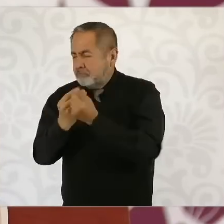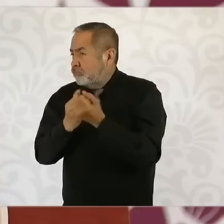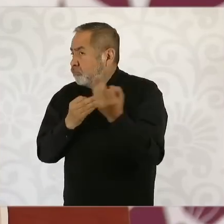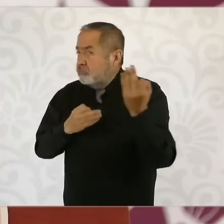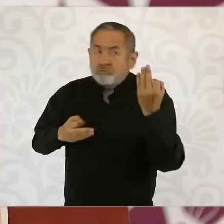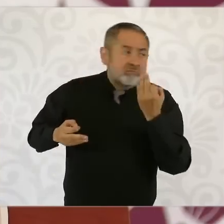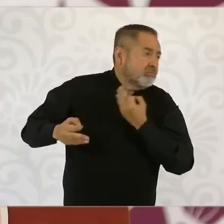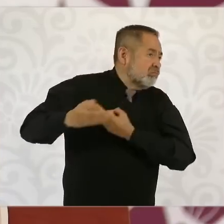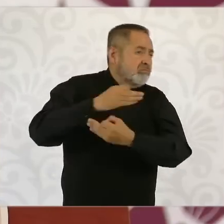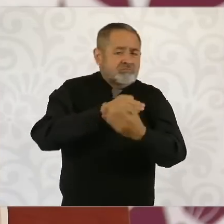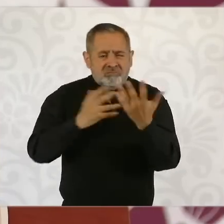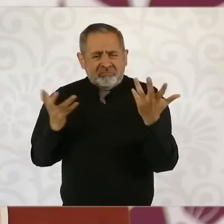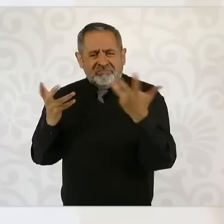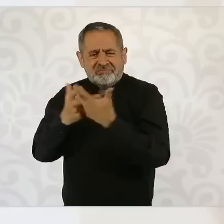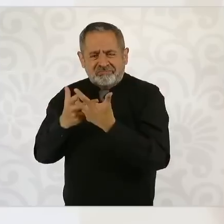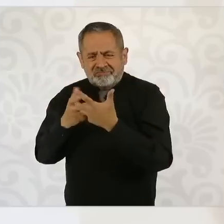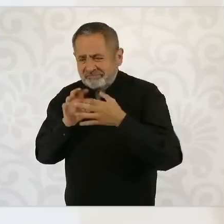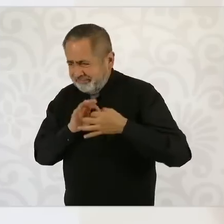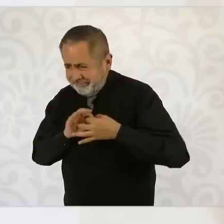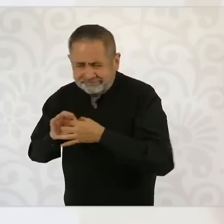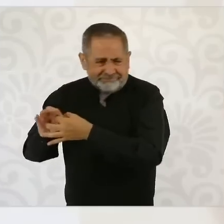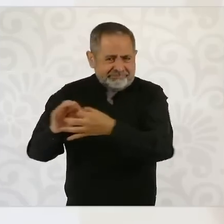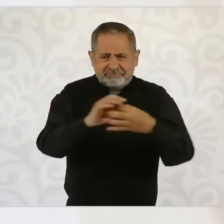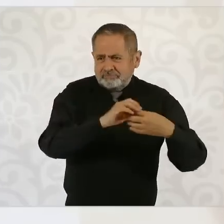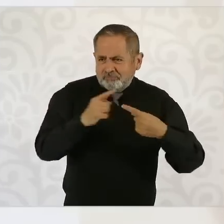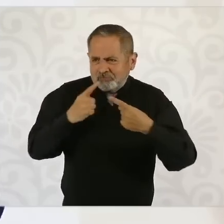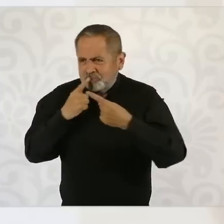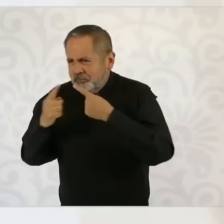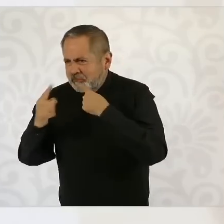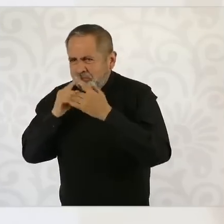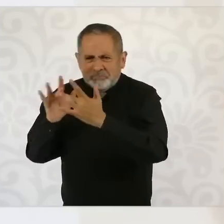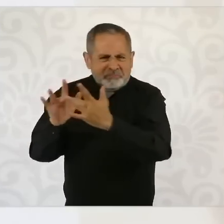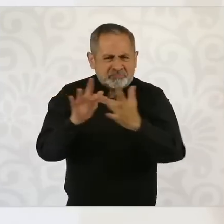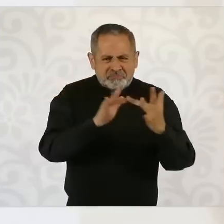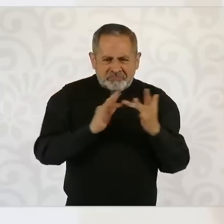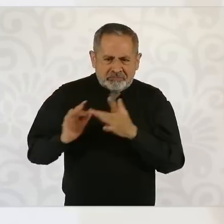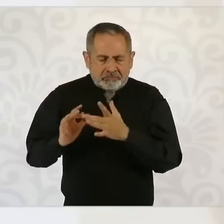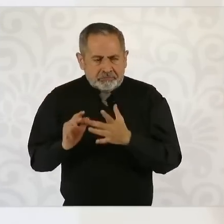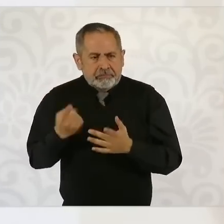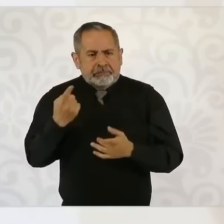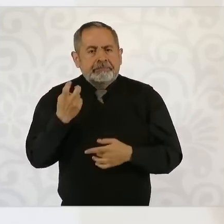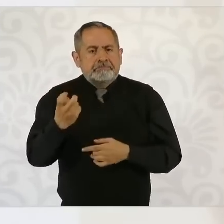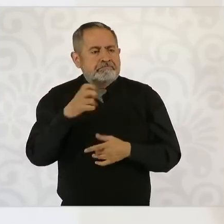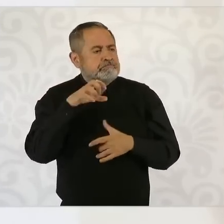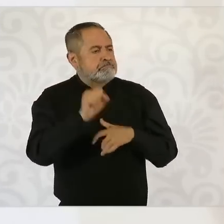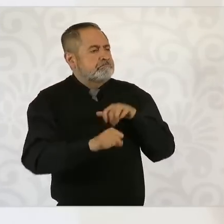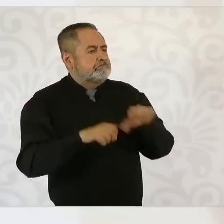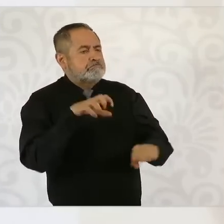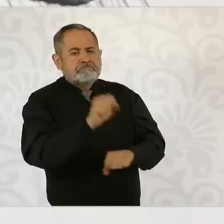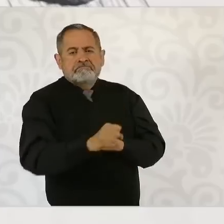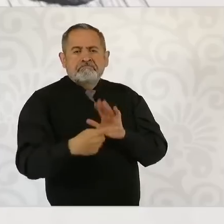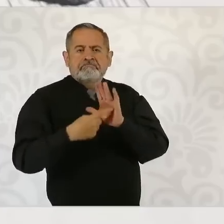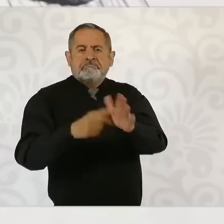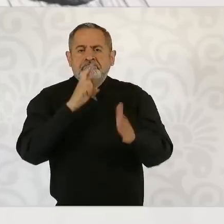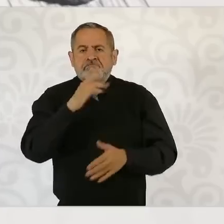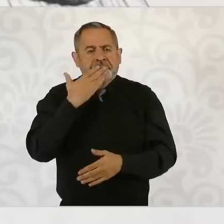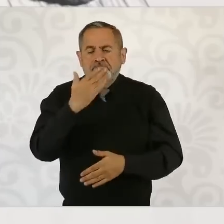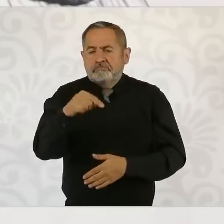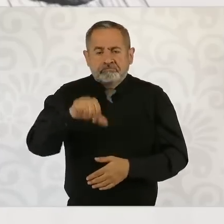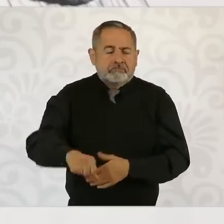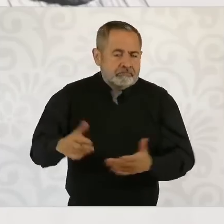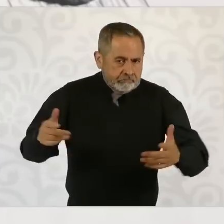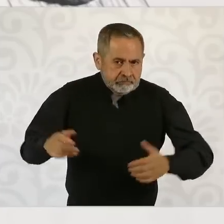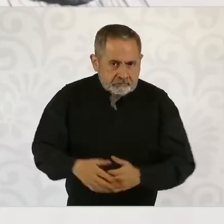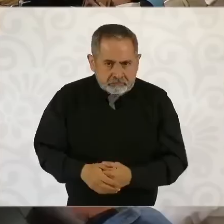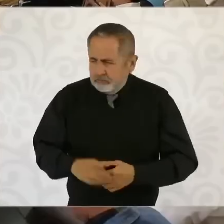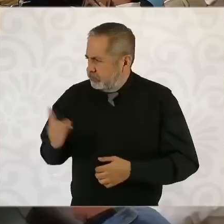las policías estatales, las policías municipales, que permitan pues los resultados que estamos presentando el día de hoy. No sé